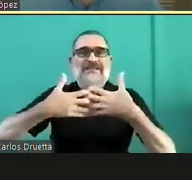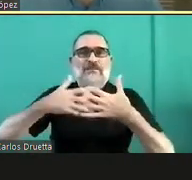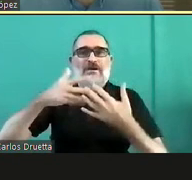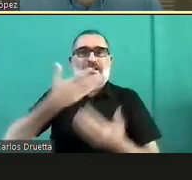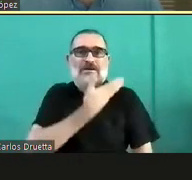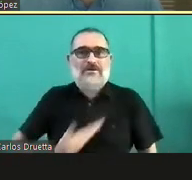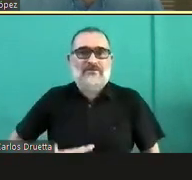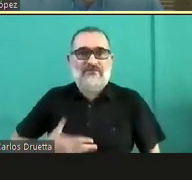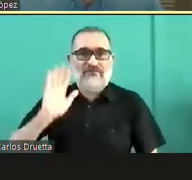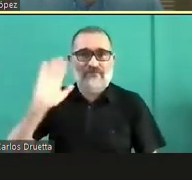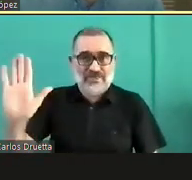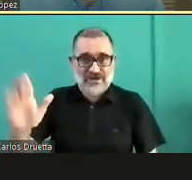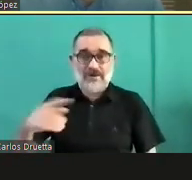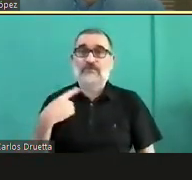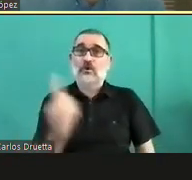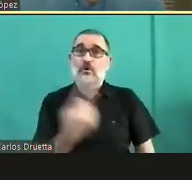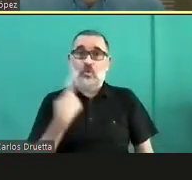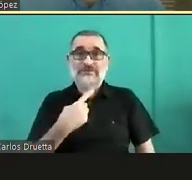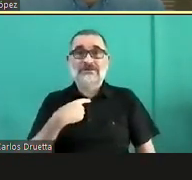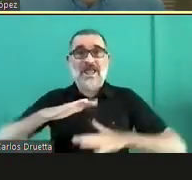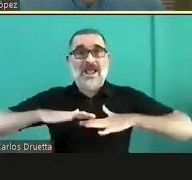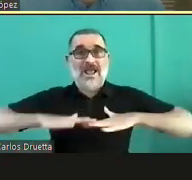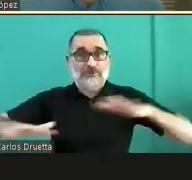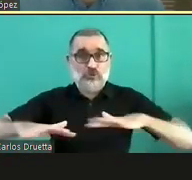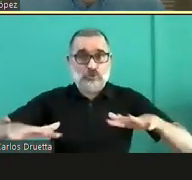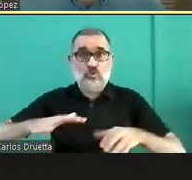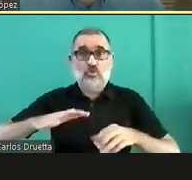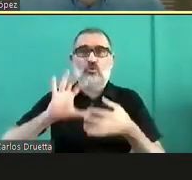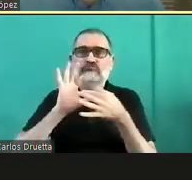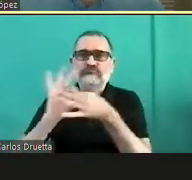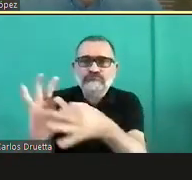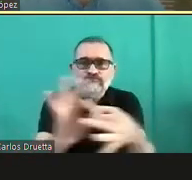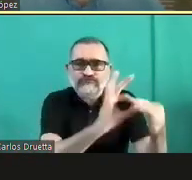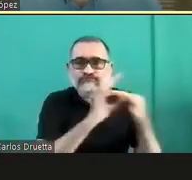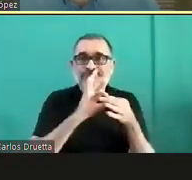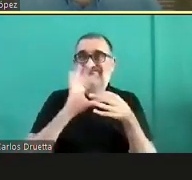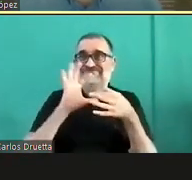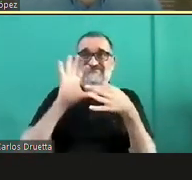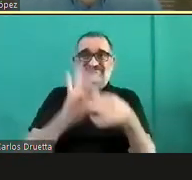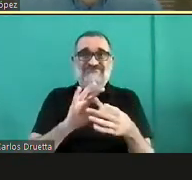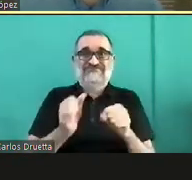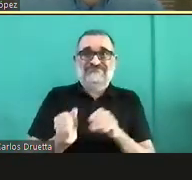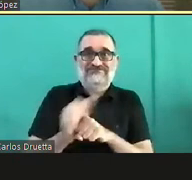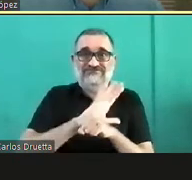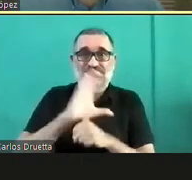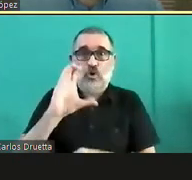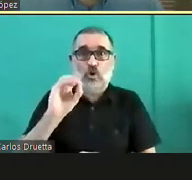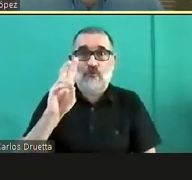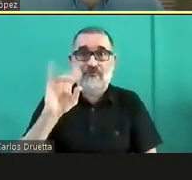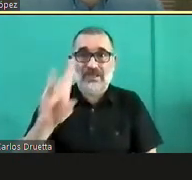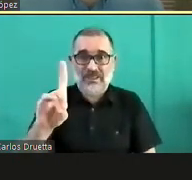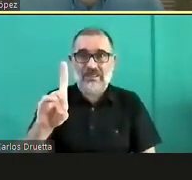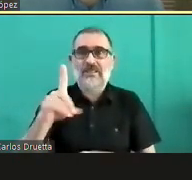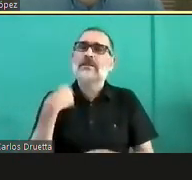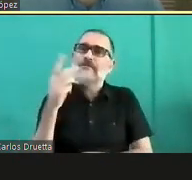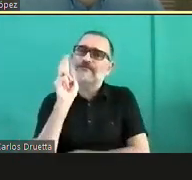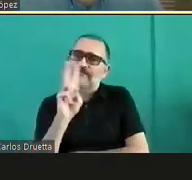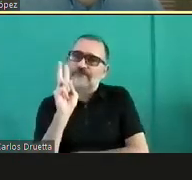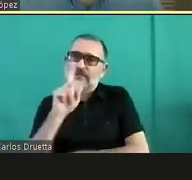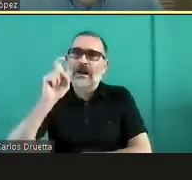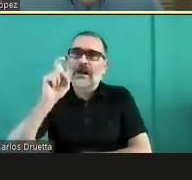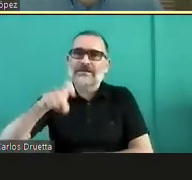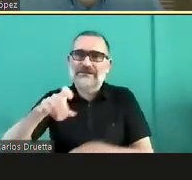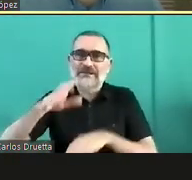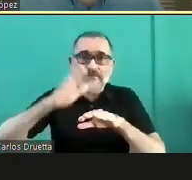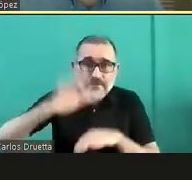también definir compras consolidadas de protocolos armonizados para los tratamientos o sea que al final